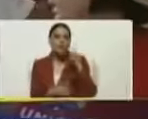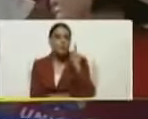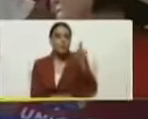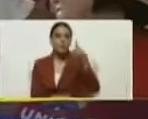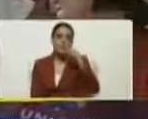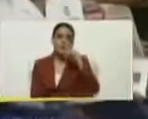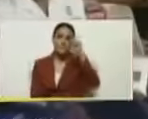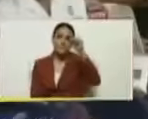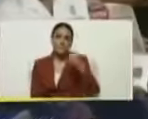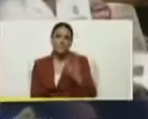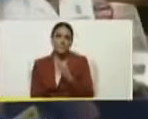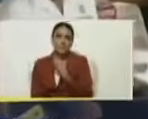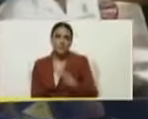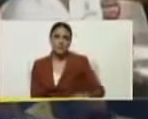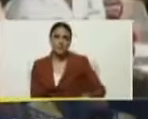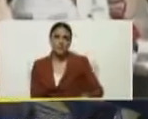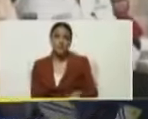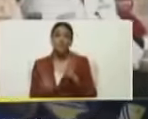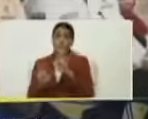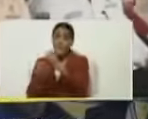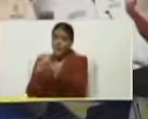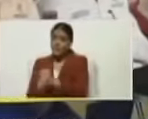esperanza... Ya va, Wilmer José.